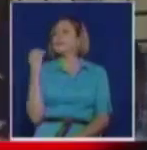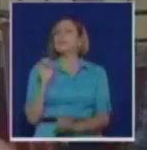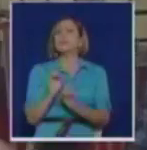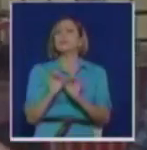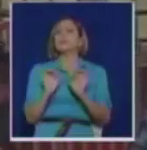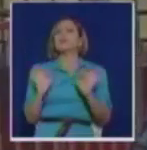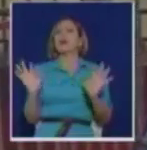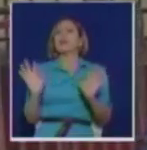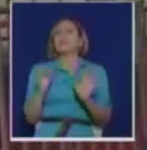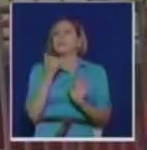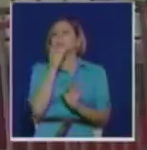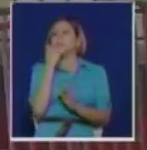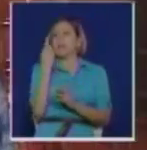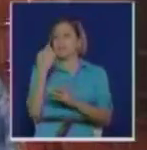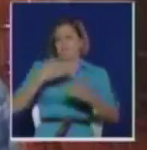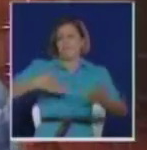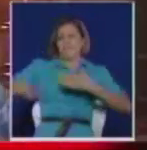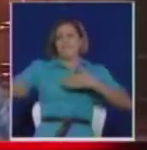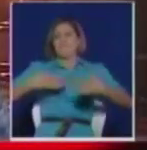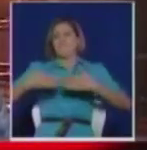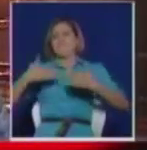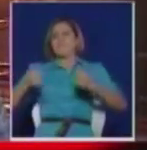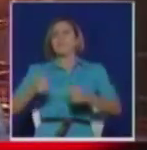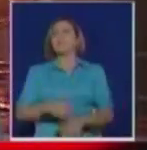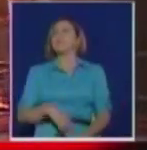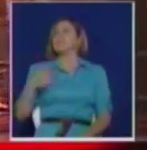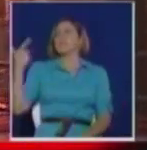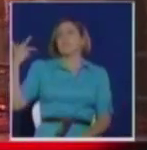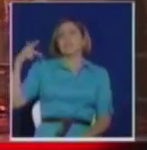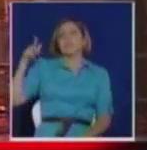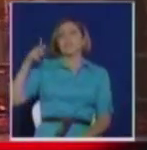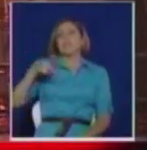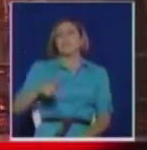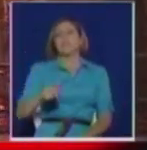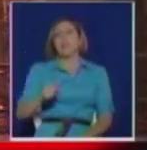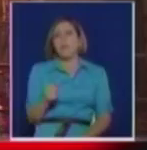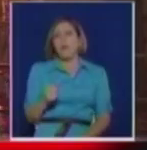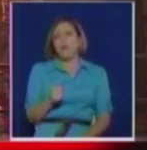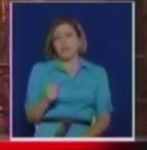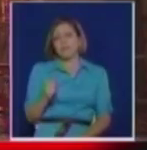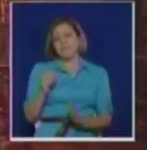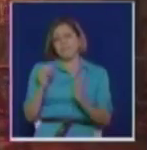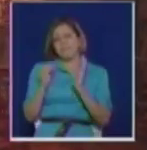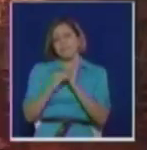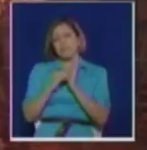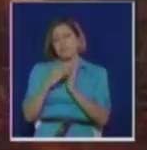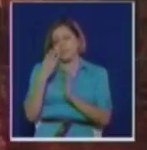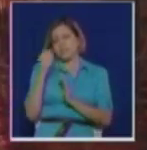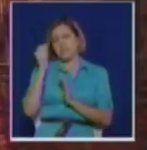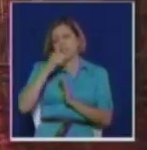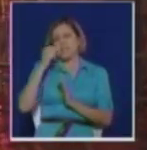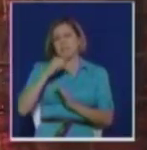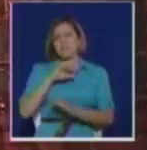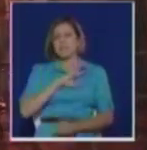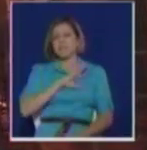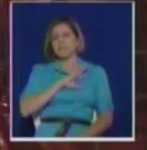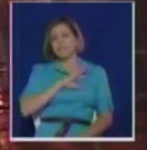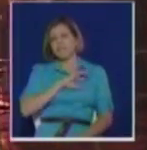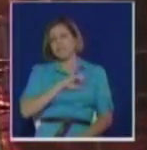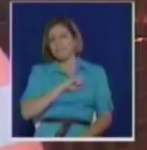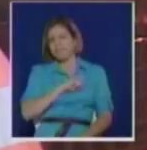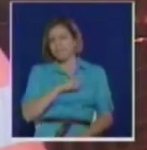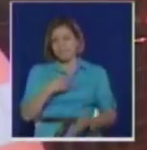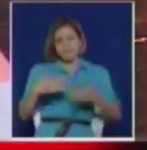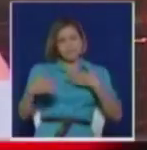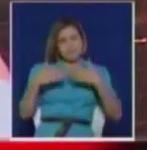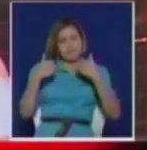falta un poquito más de juego. Vengo a verlo desde Bogotá y pues me voy con 3 puntos, pero con el corazón no muy contento, no se juega